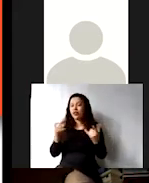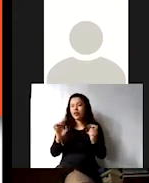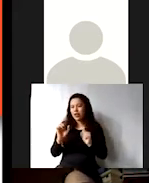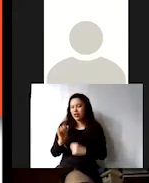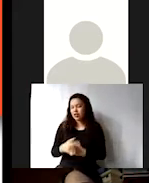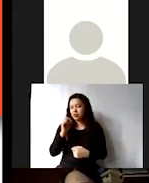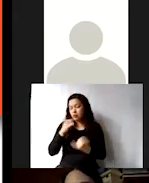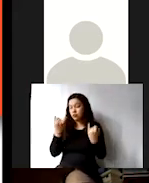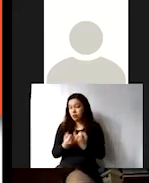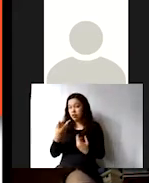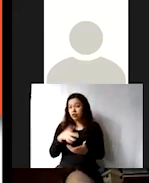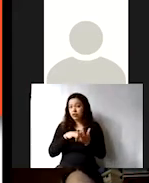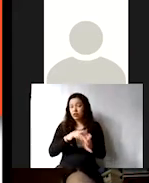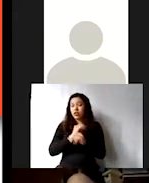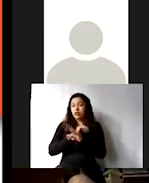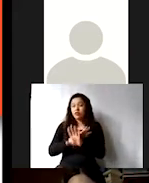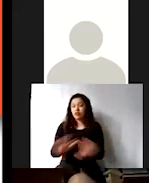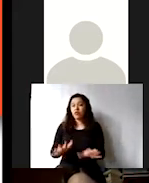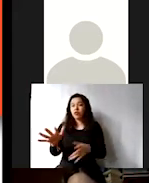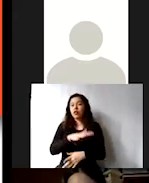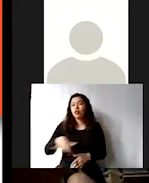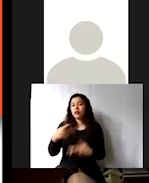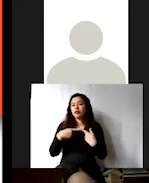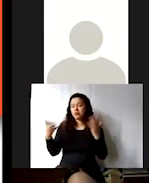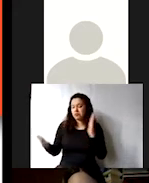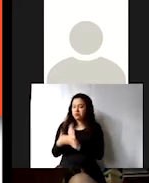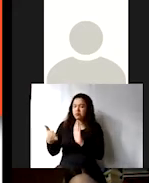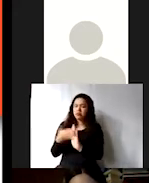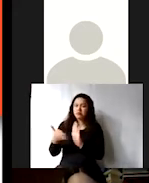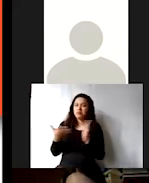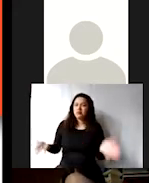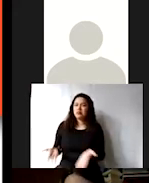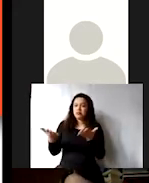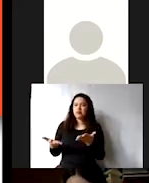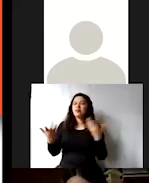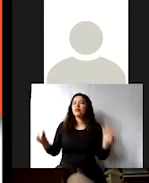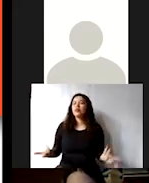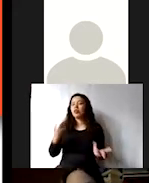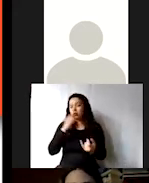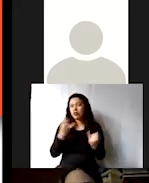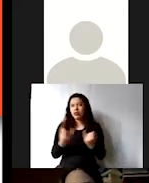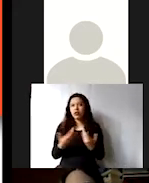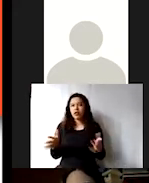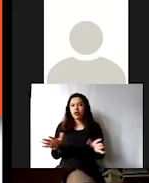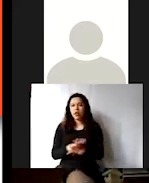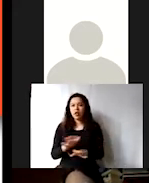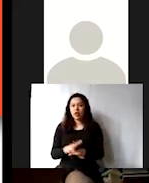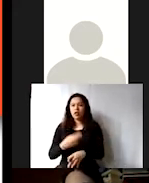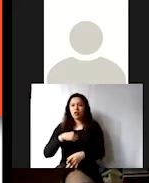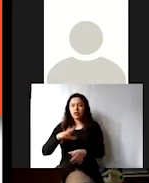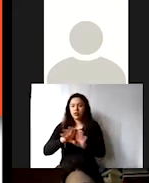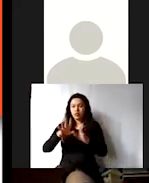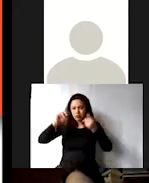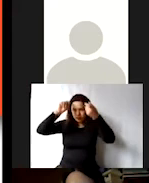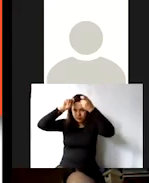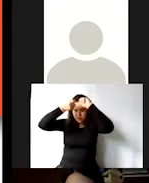que la información también construye ciudadanía y en muchas veces también cambia nuestro chip de muchas cosas,